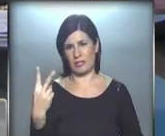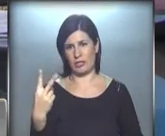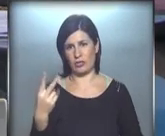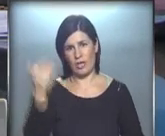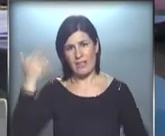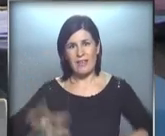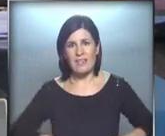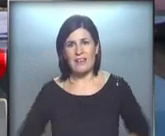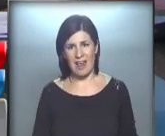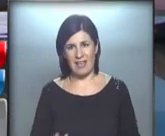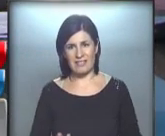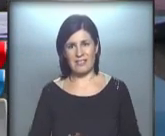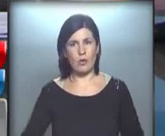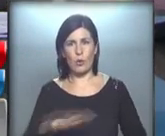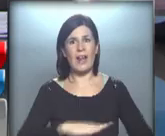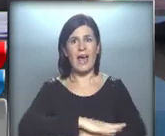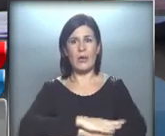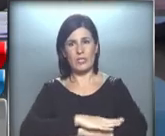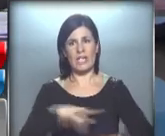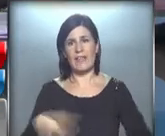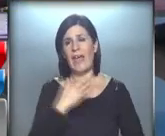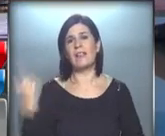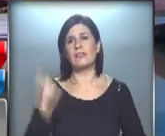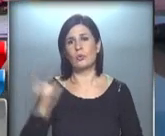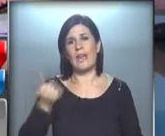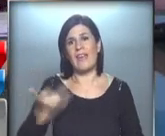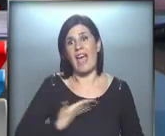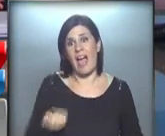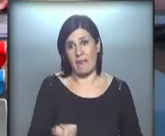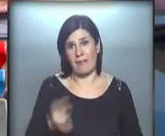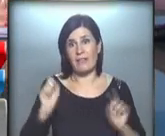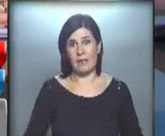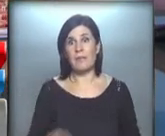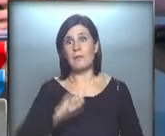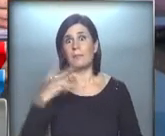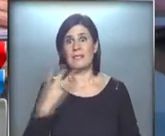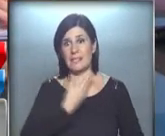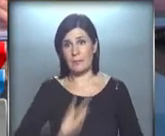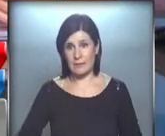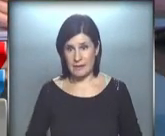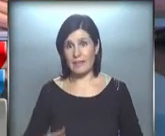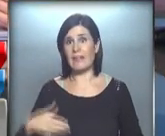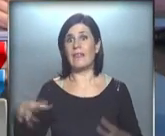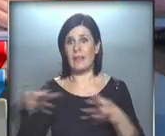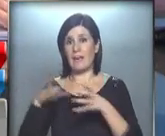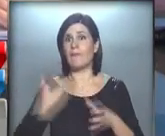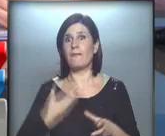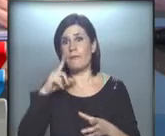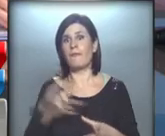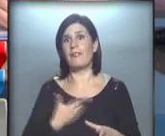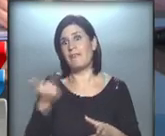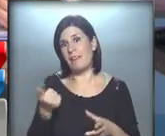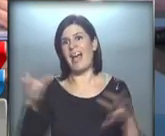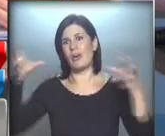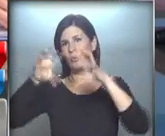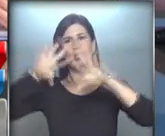nacido en Avellaneda, era el titular de la Asociación del Fútbol Argentino y vicepresidente también de la FIFA, el organismo internacional